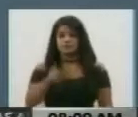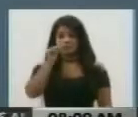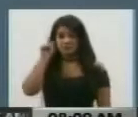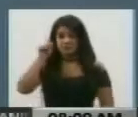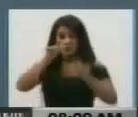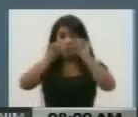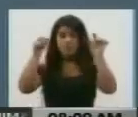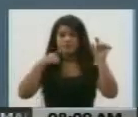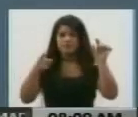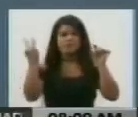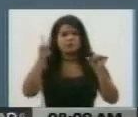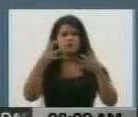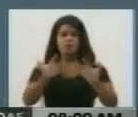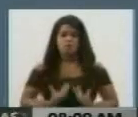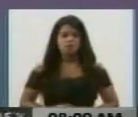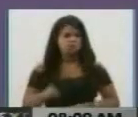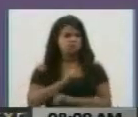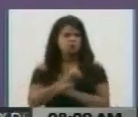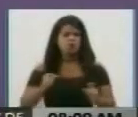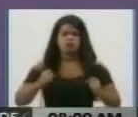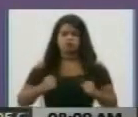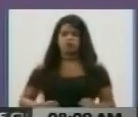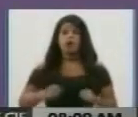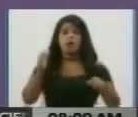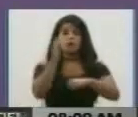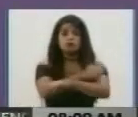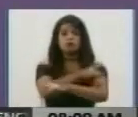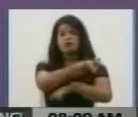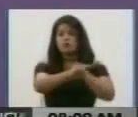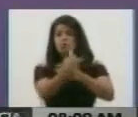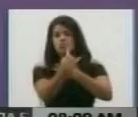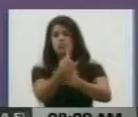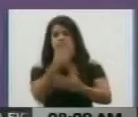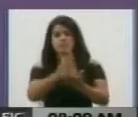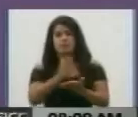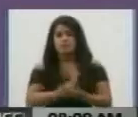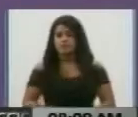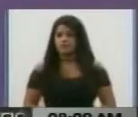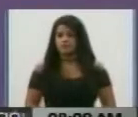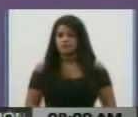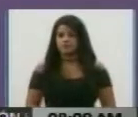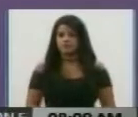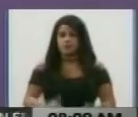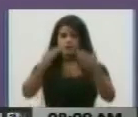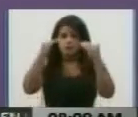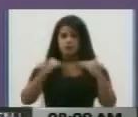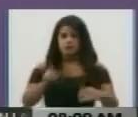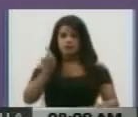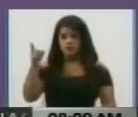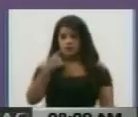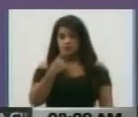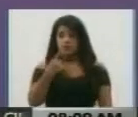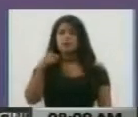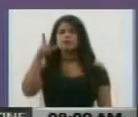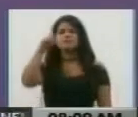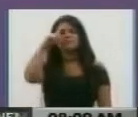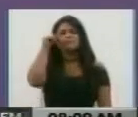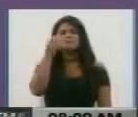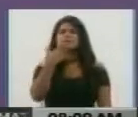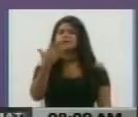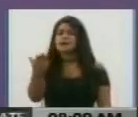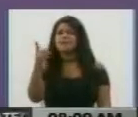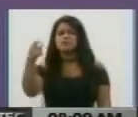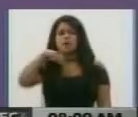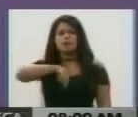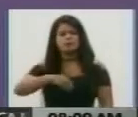escribe, Venezuela no se rinde, en pie de lucha, la oposición miente y engaña al pueblo. Oía B nos dice, Ernesto, gracias por mantener tu